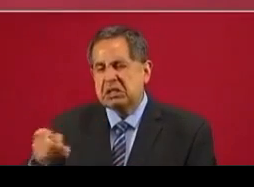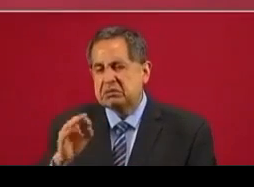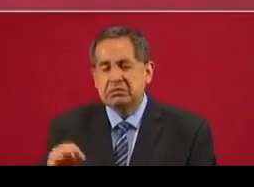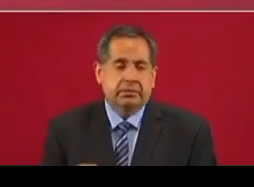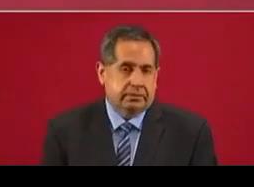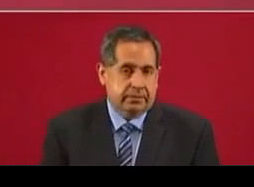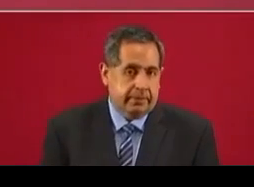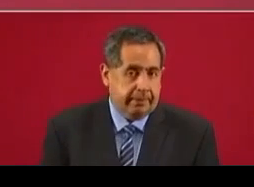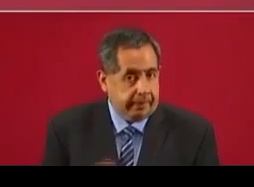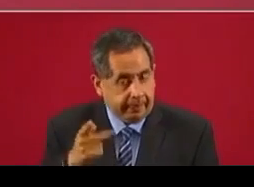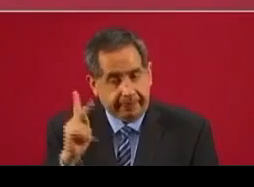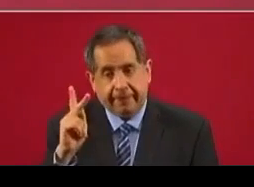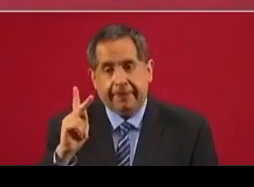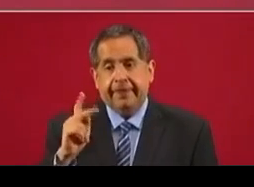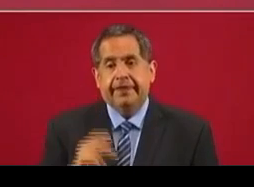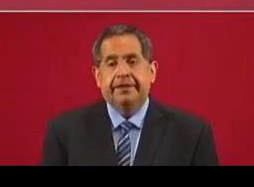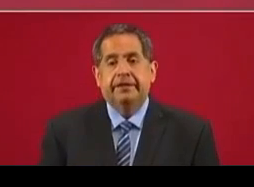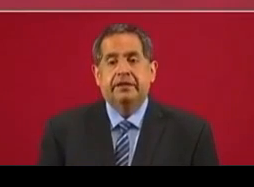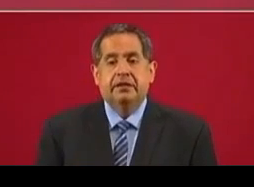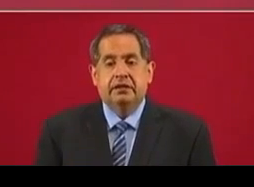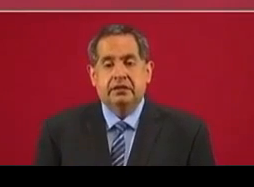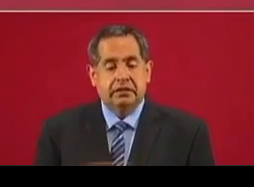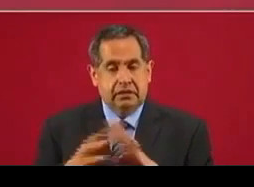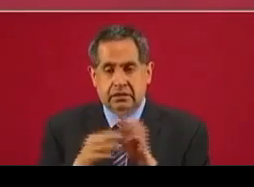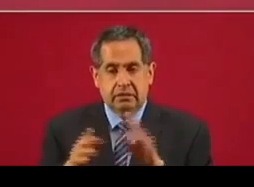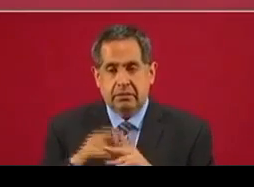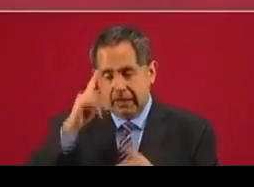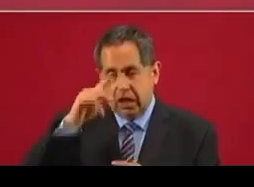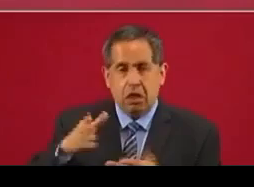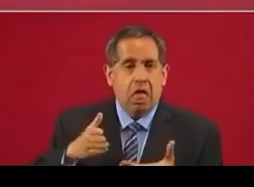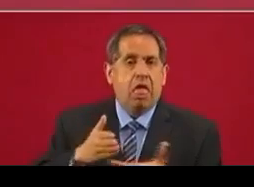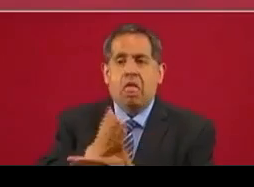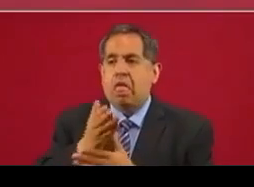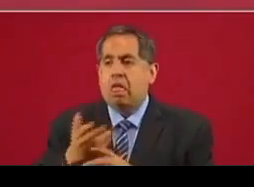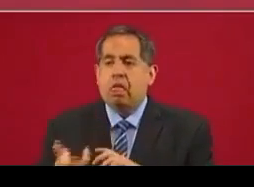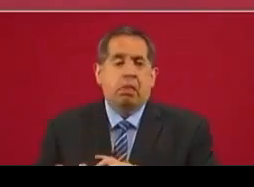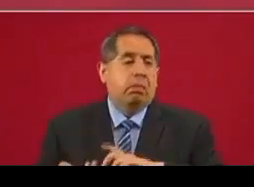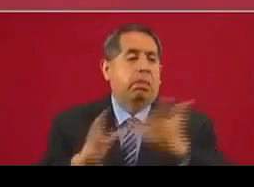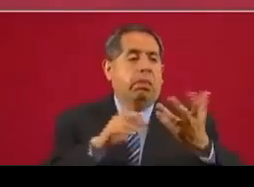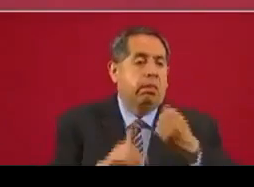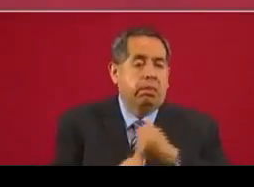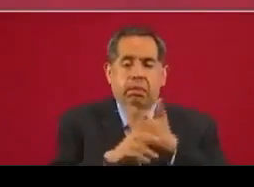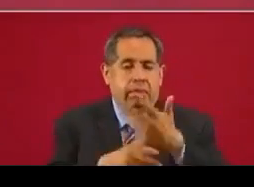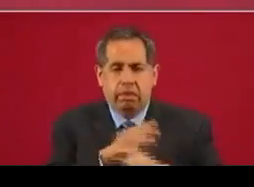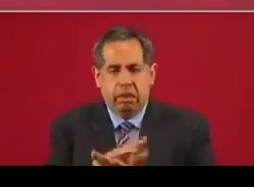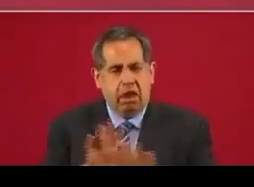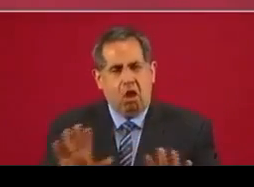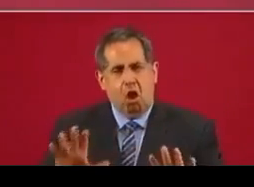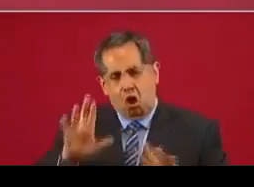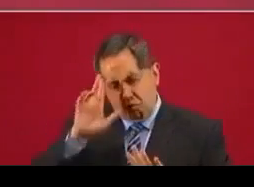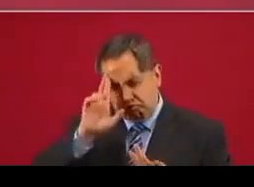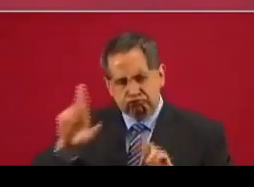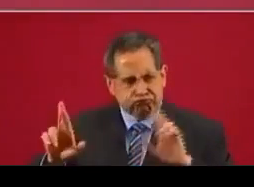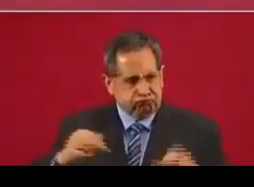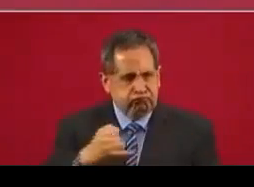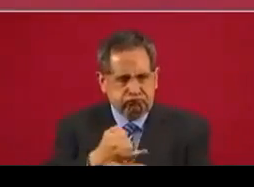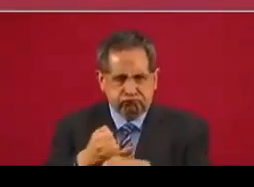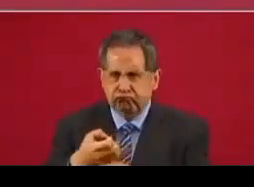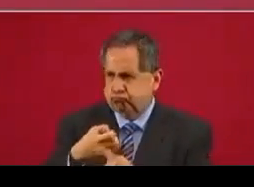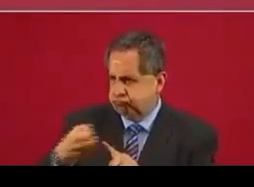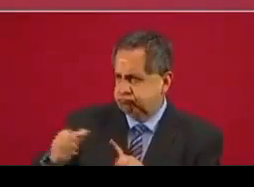pero quiero sin entorpecer las investigaciones ni